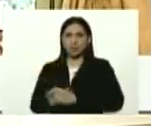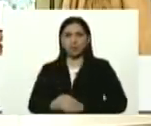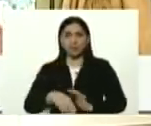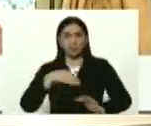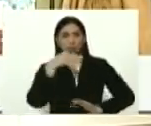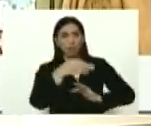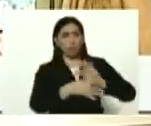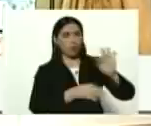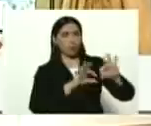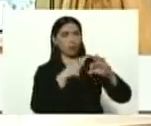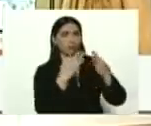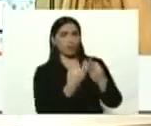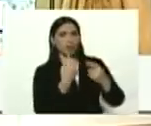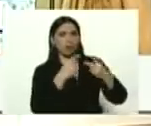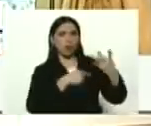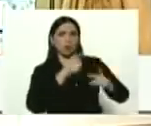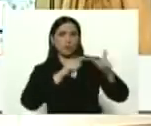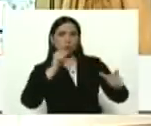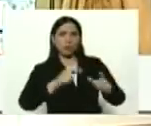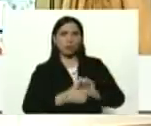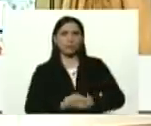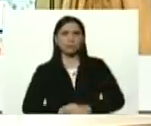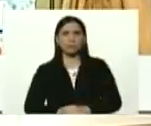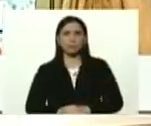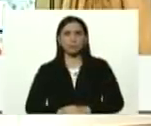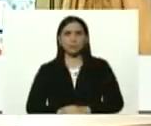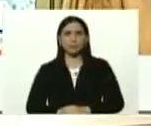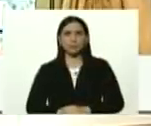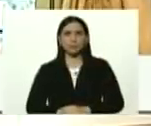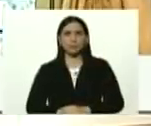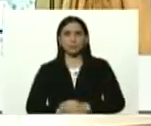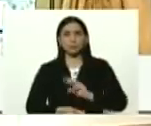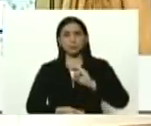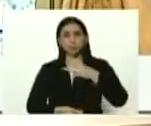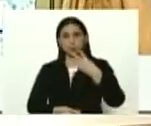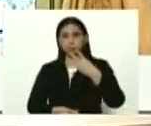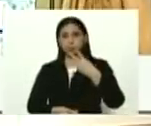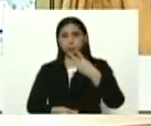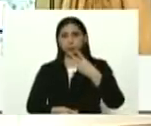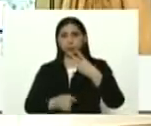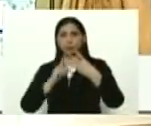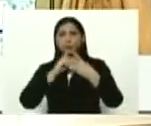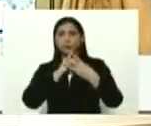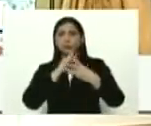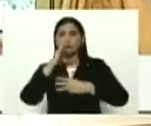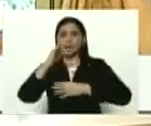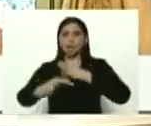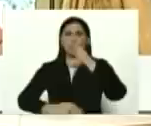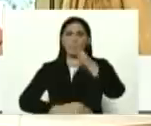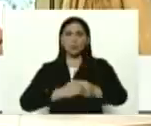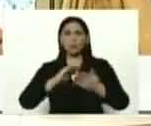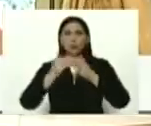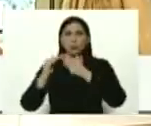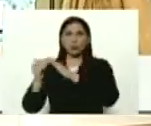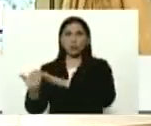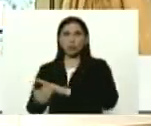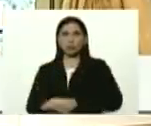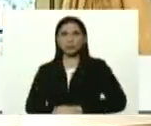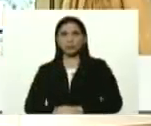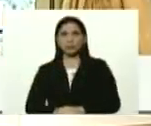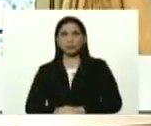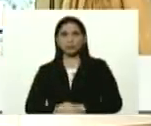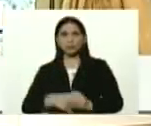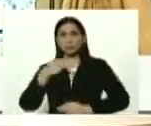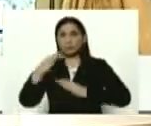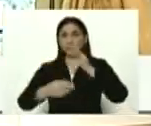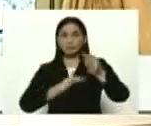infectado a familiares y a otro personal. Y un tercer nivel, lo llamado transmisión comunitaria. La